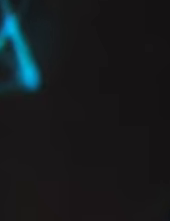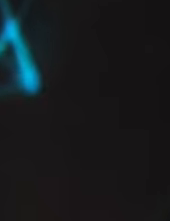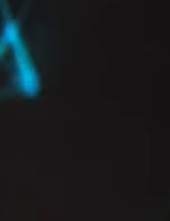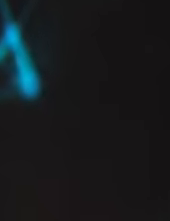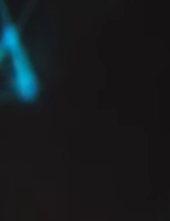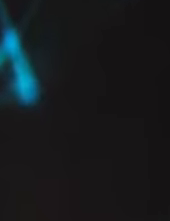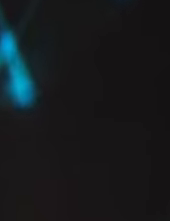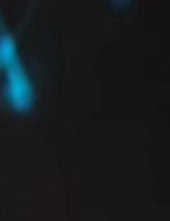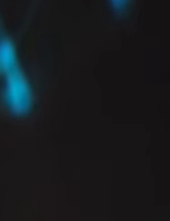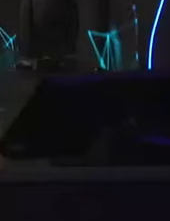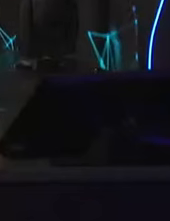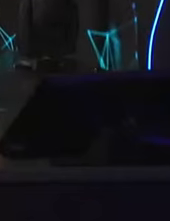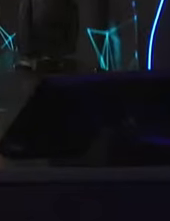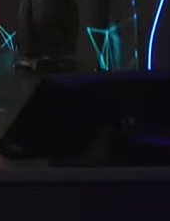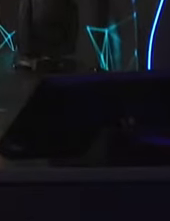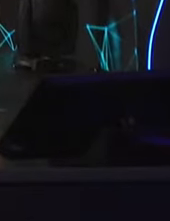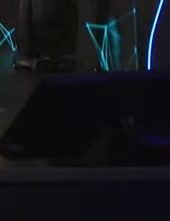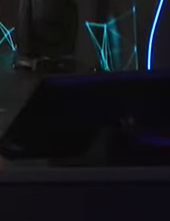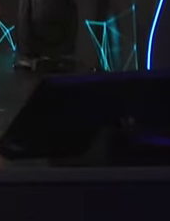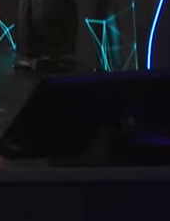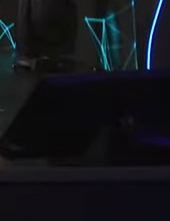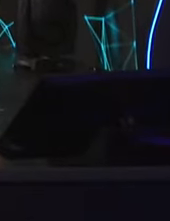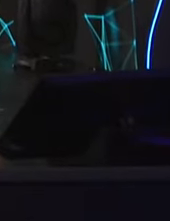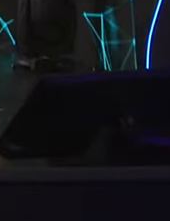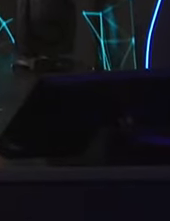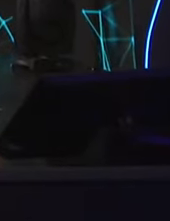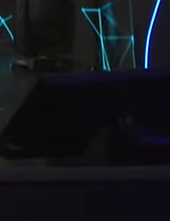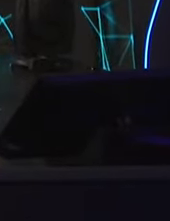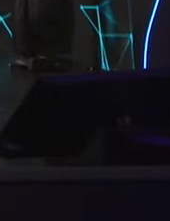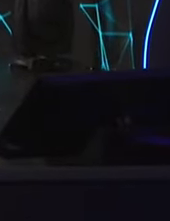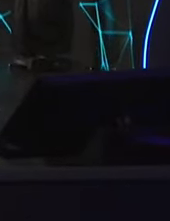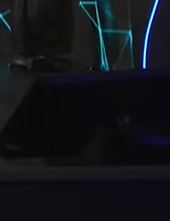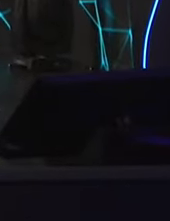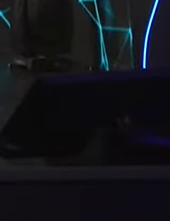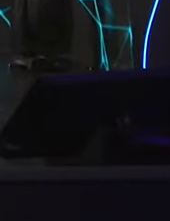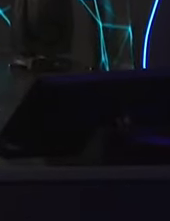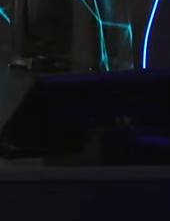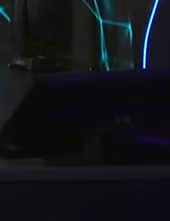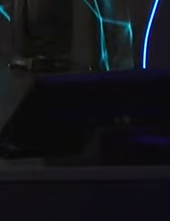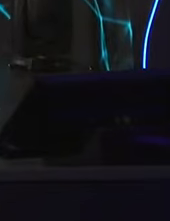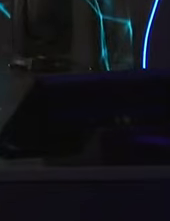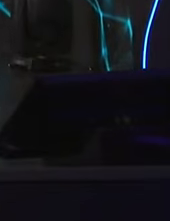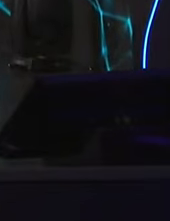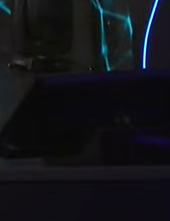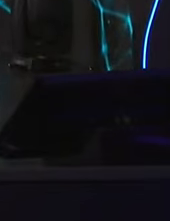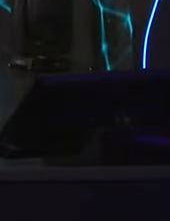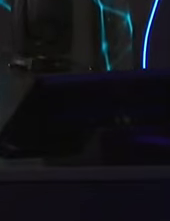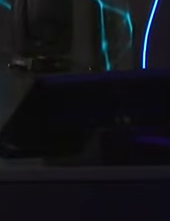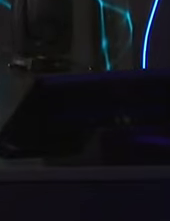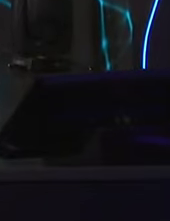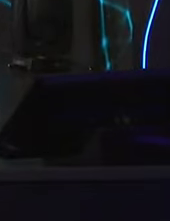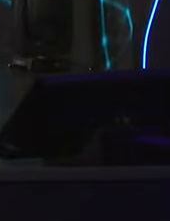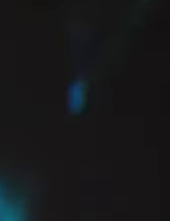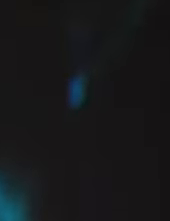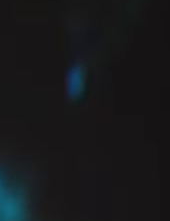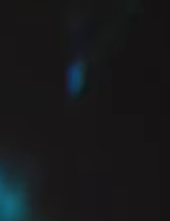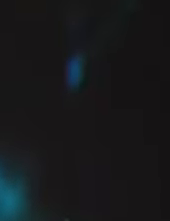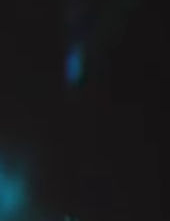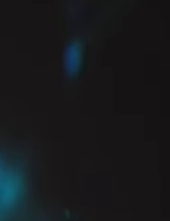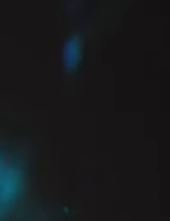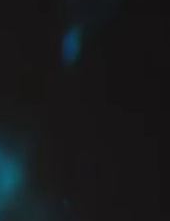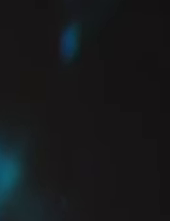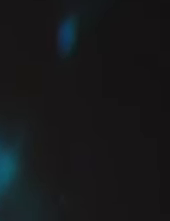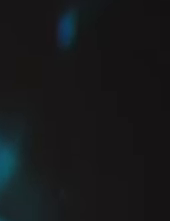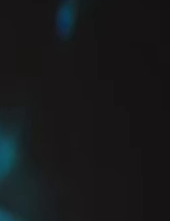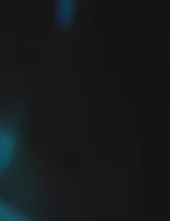importante innovación tecnológica para entregar herramientas preventivas ante la depresión en un periodo que todos